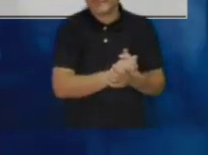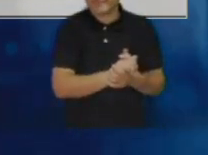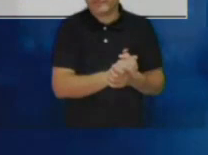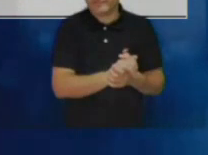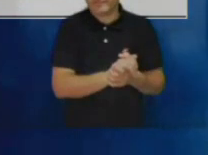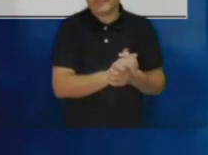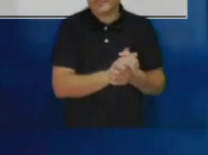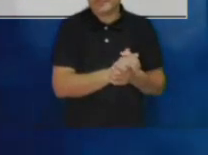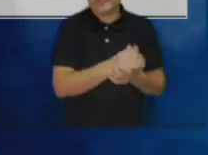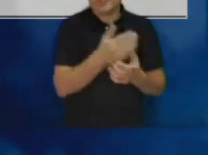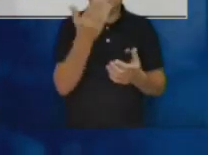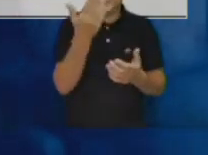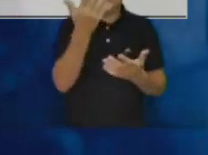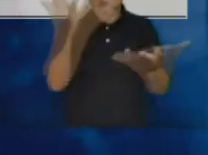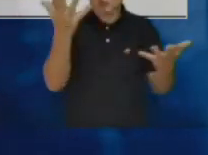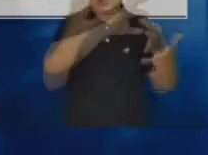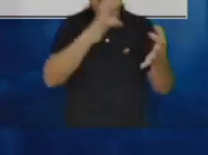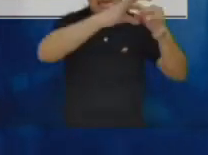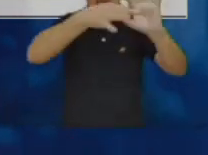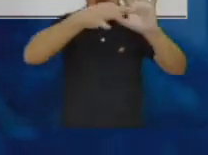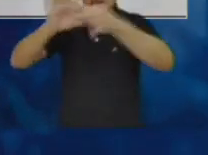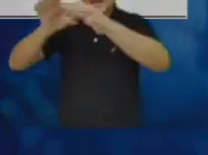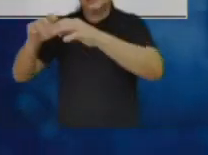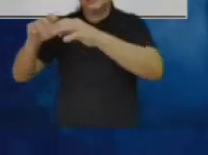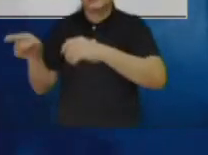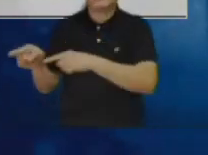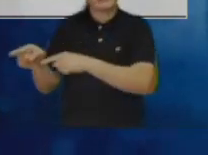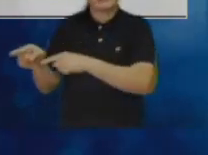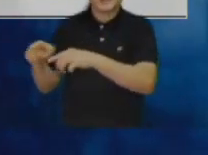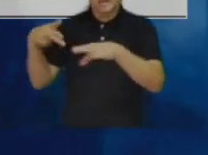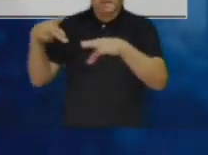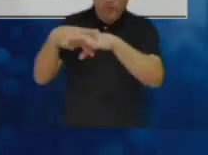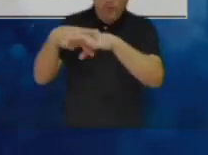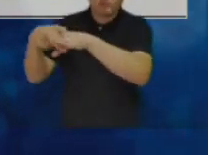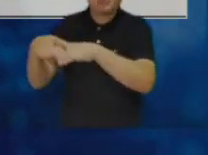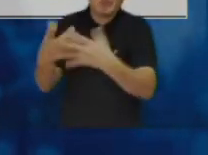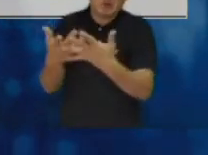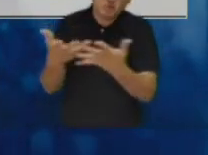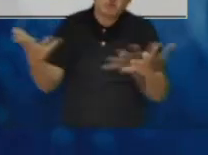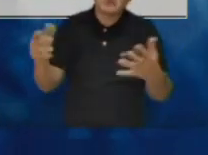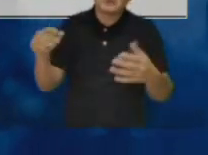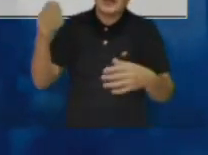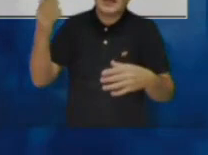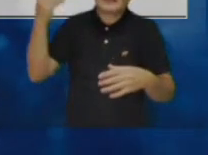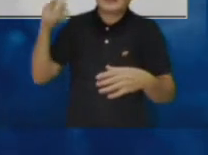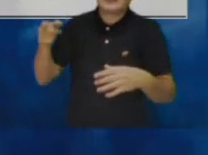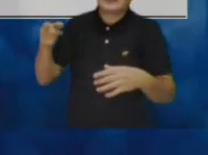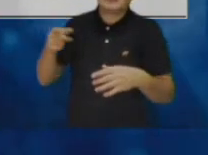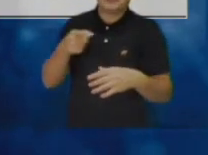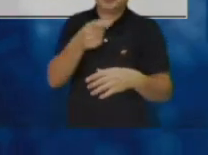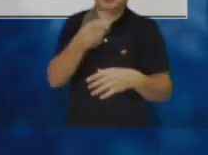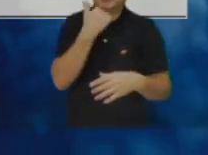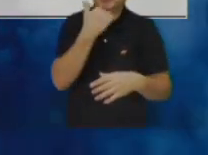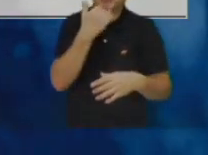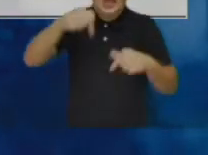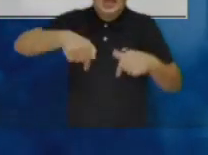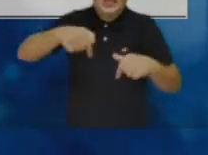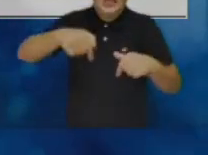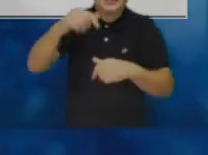pero hay muchos otros casos de interferencia no tan importantes. No sé si en su país tienen este problema